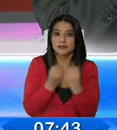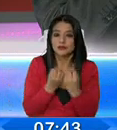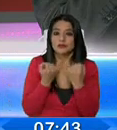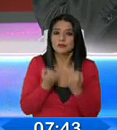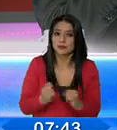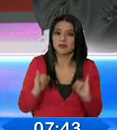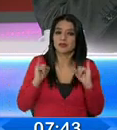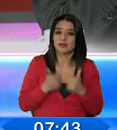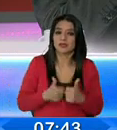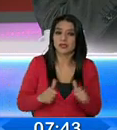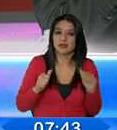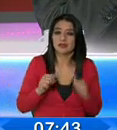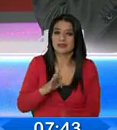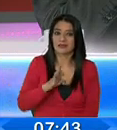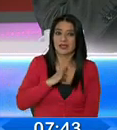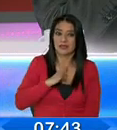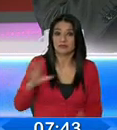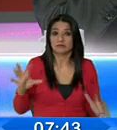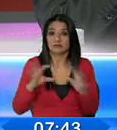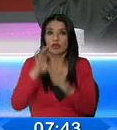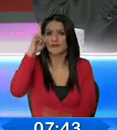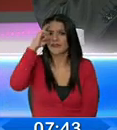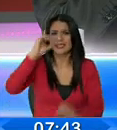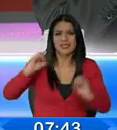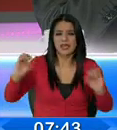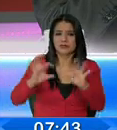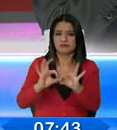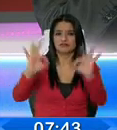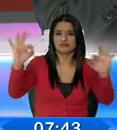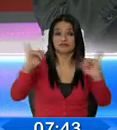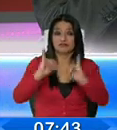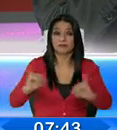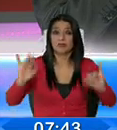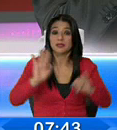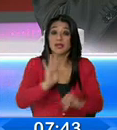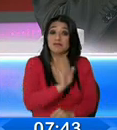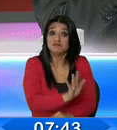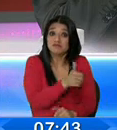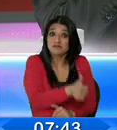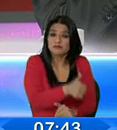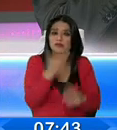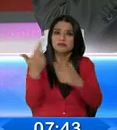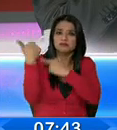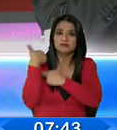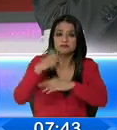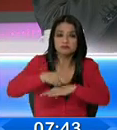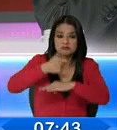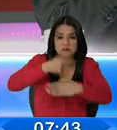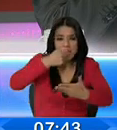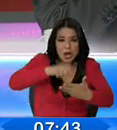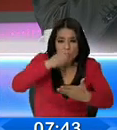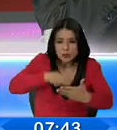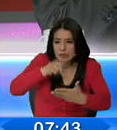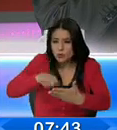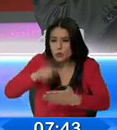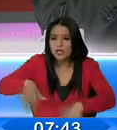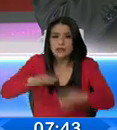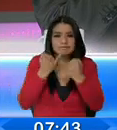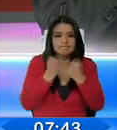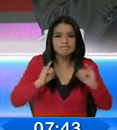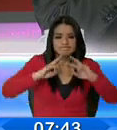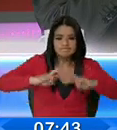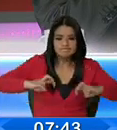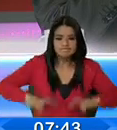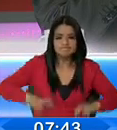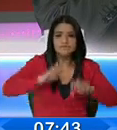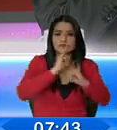autónomo, no relacionado con el Ejecutivo, quien tiene la responsabilidad de auditar en forma independiente a